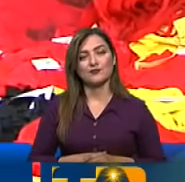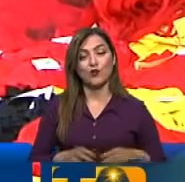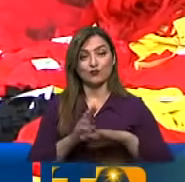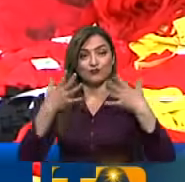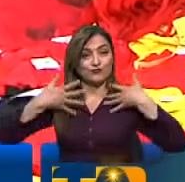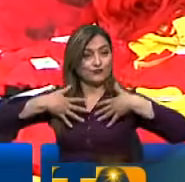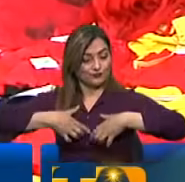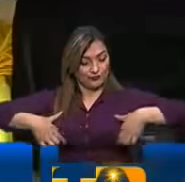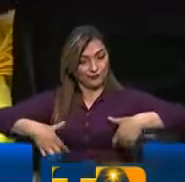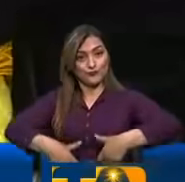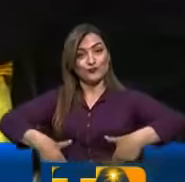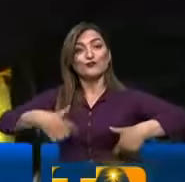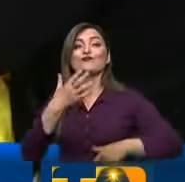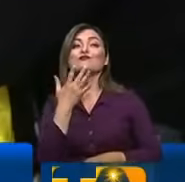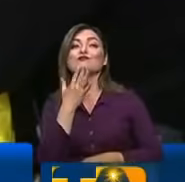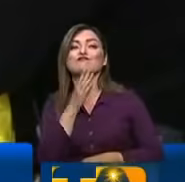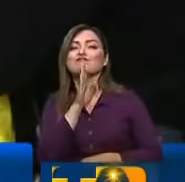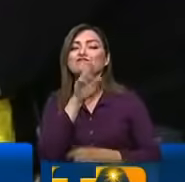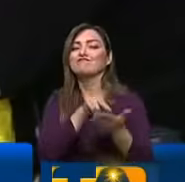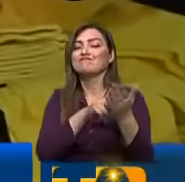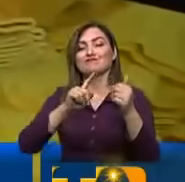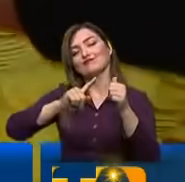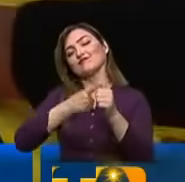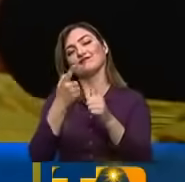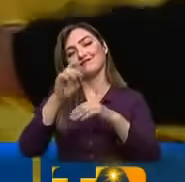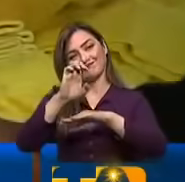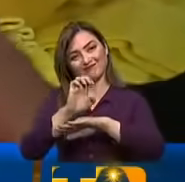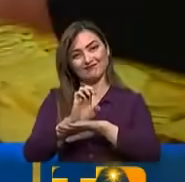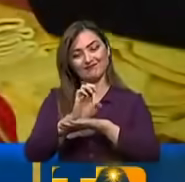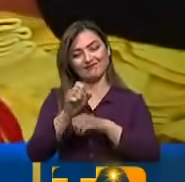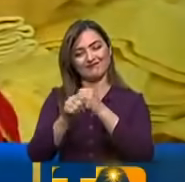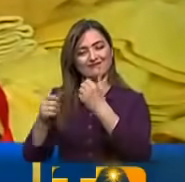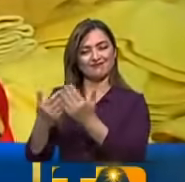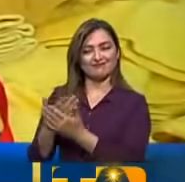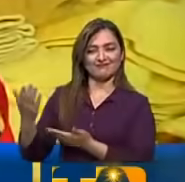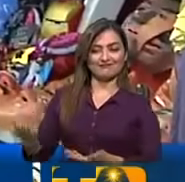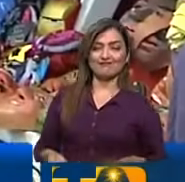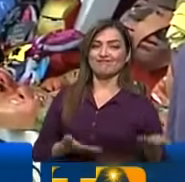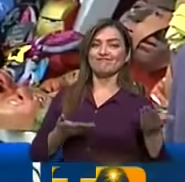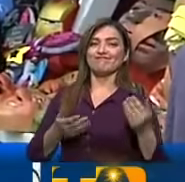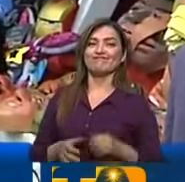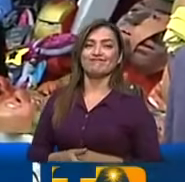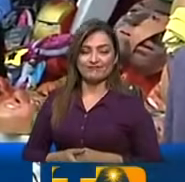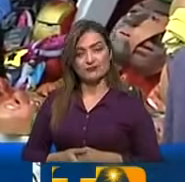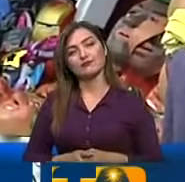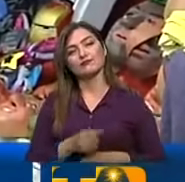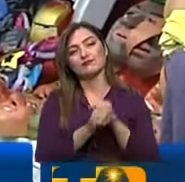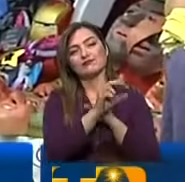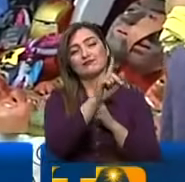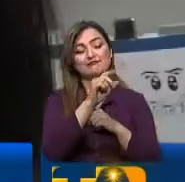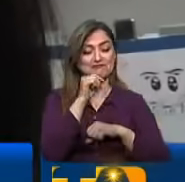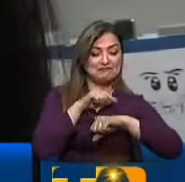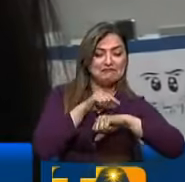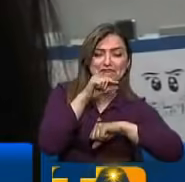Utilizar ropa interior de colores se mantiene como una de las principales tradiciones para recibir un nuevo año. Al 2021 le quedan horas, por